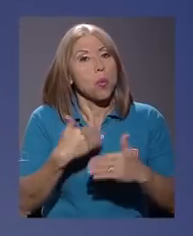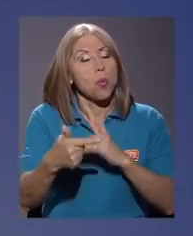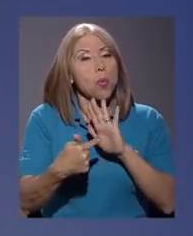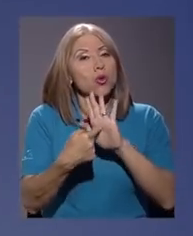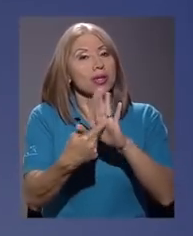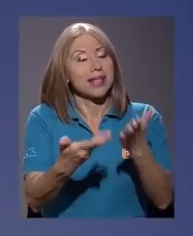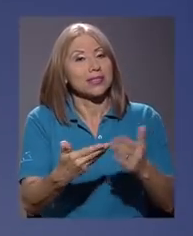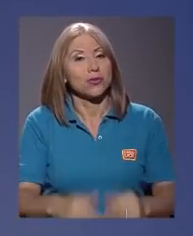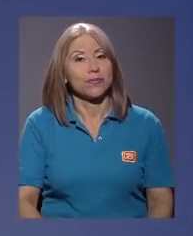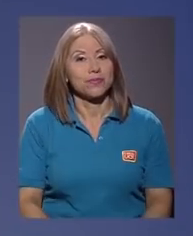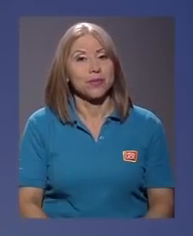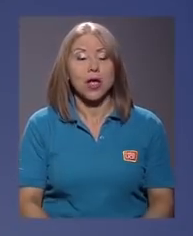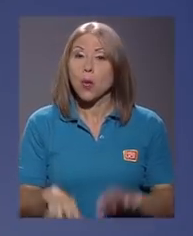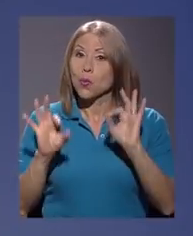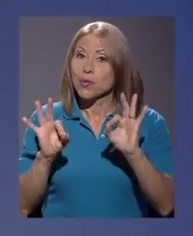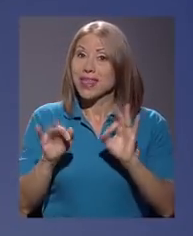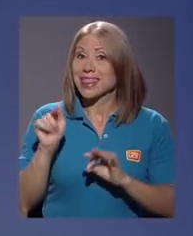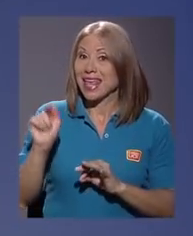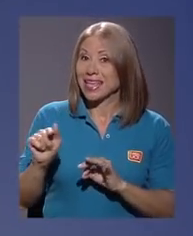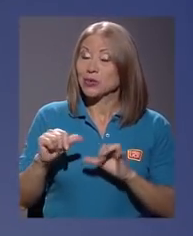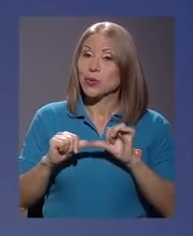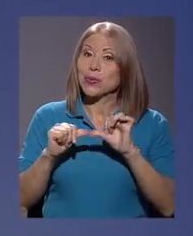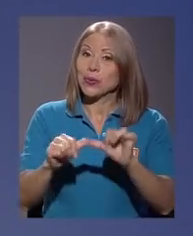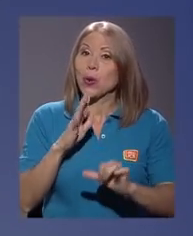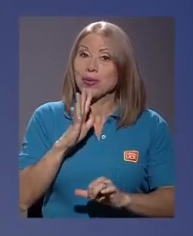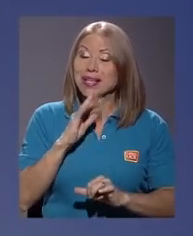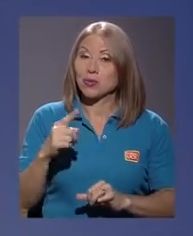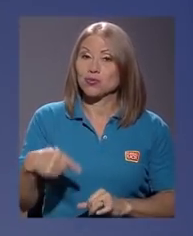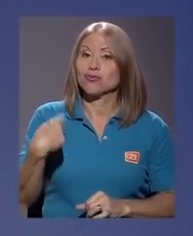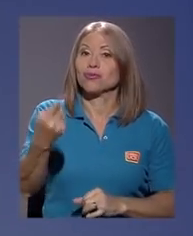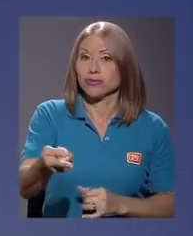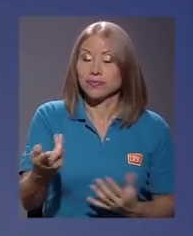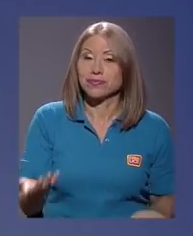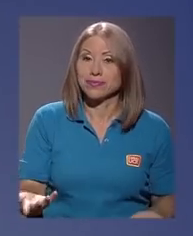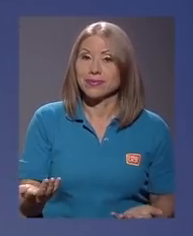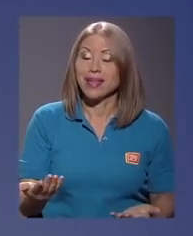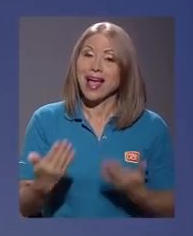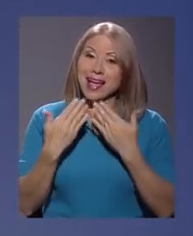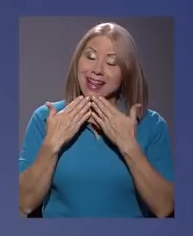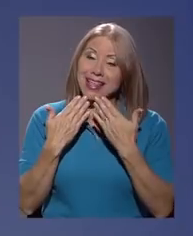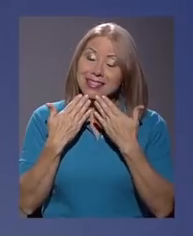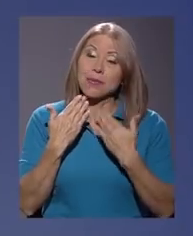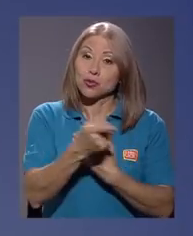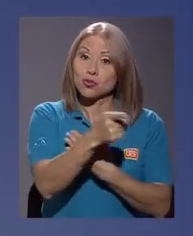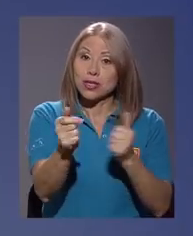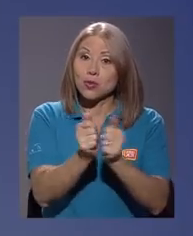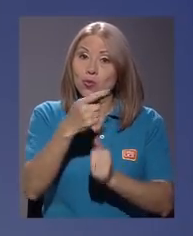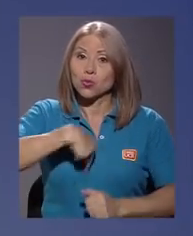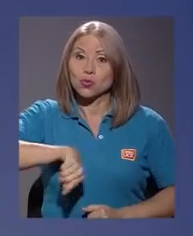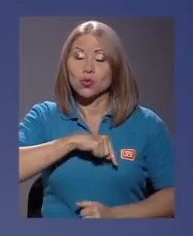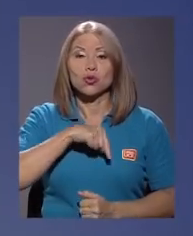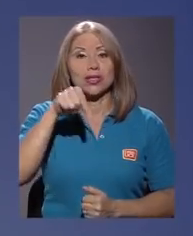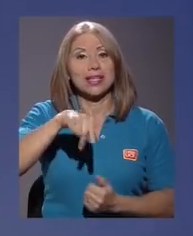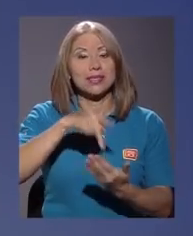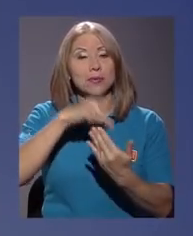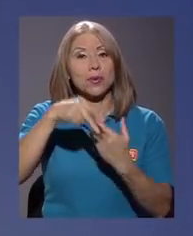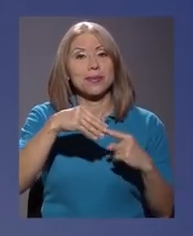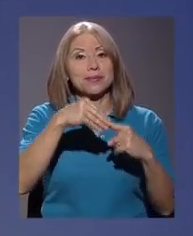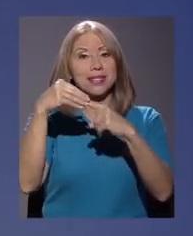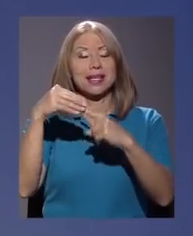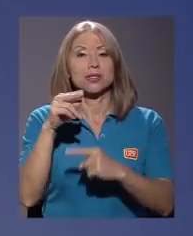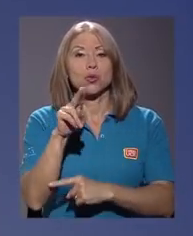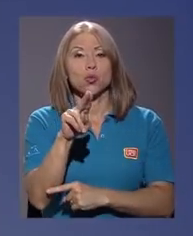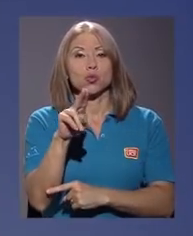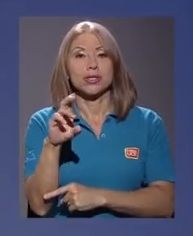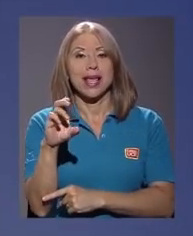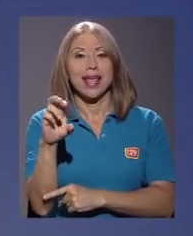bien Mostrar esto eh De eso quiero que sigamos conversando en el próximo bloque agradecemos su compañía en esta entrega de especiales